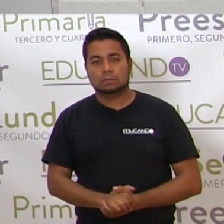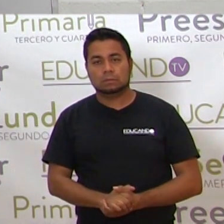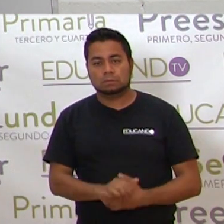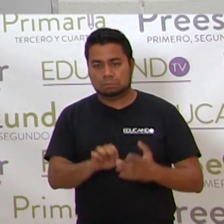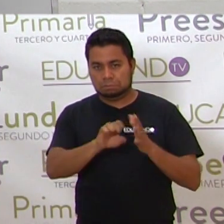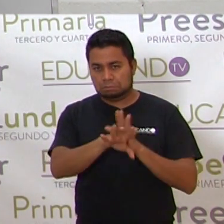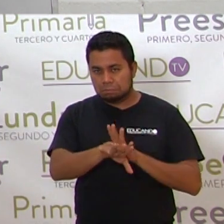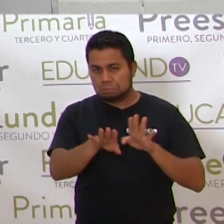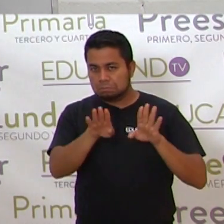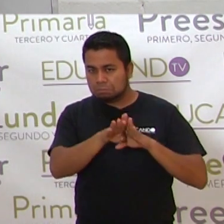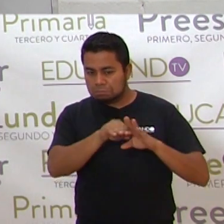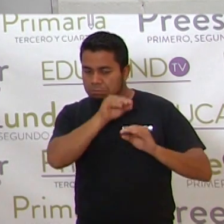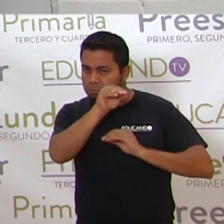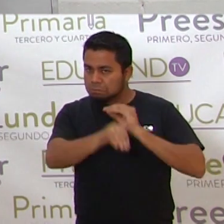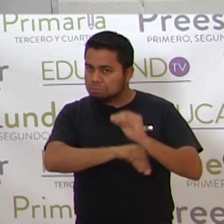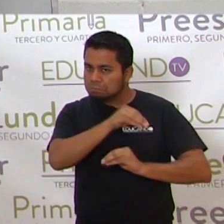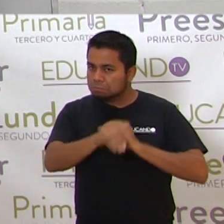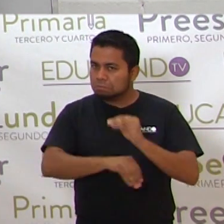decorado.